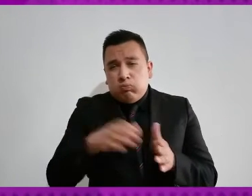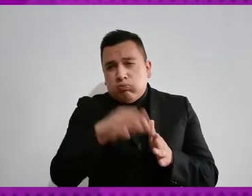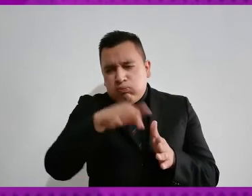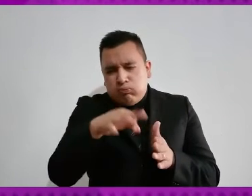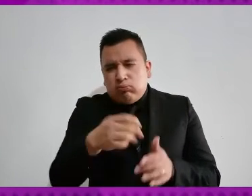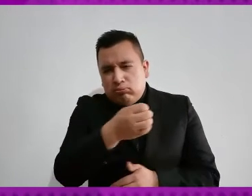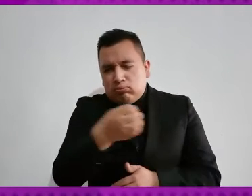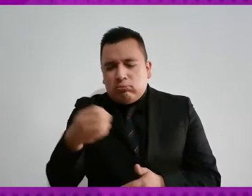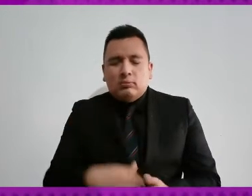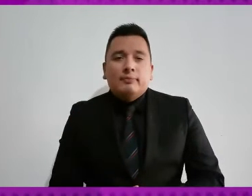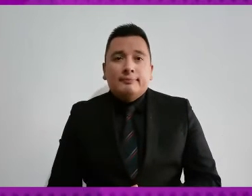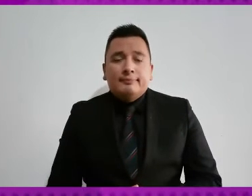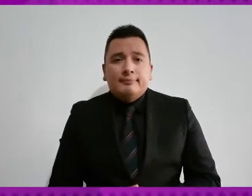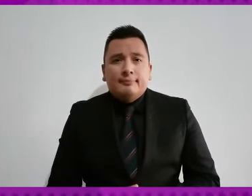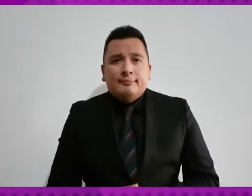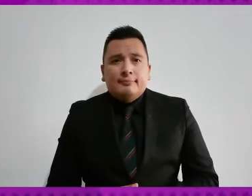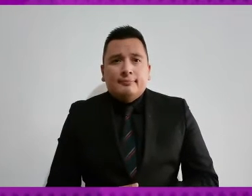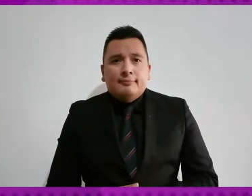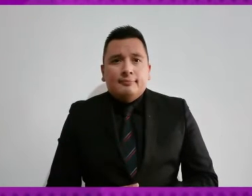alguna iremos avanzando.